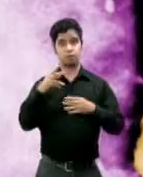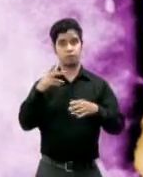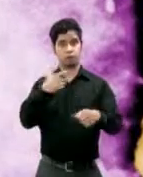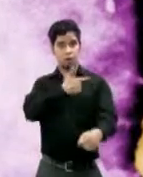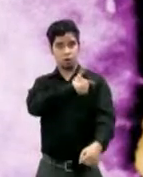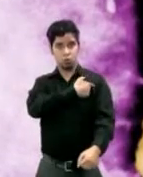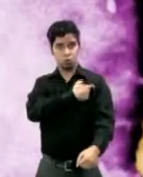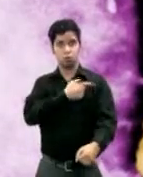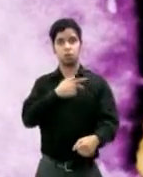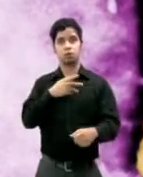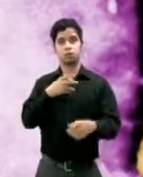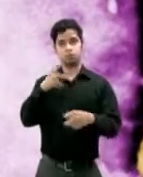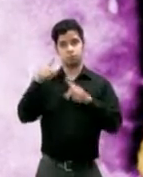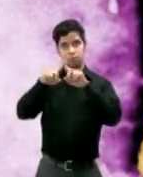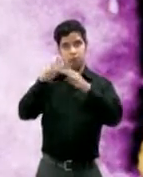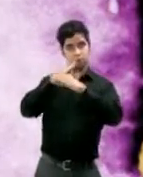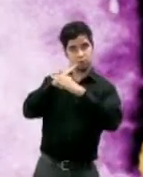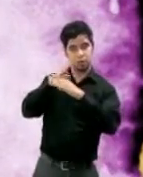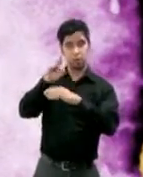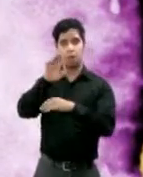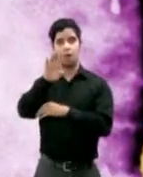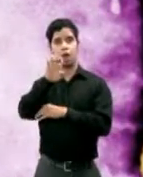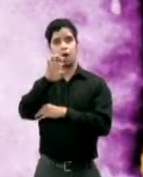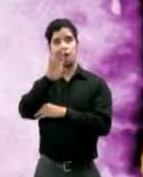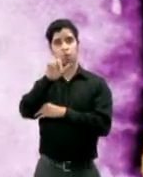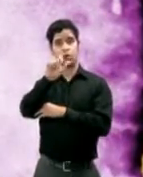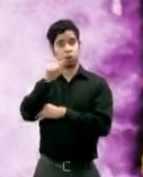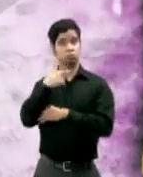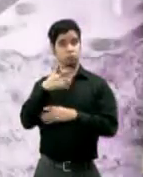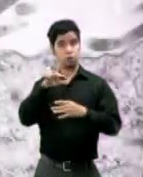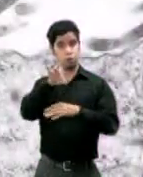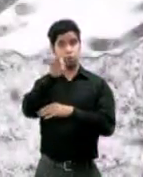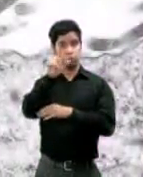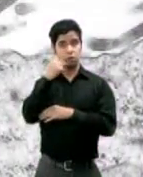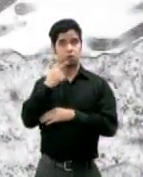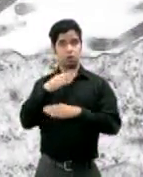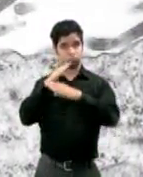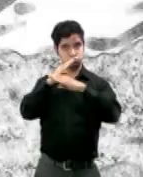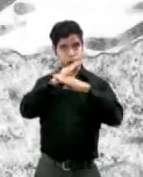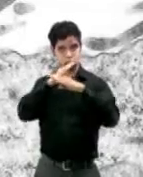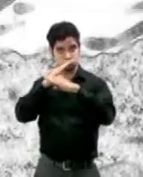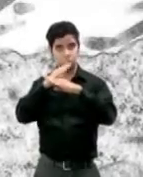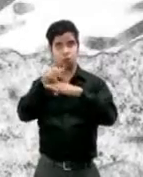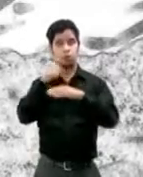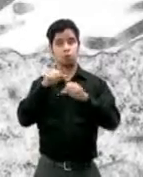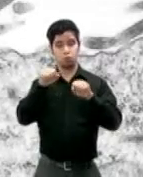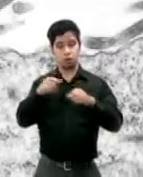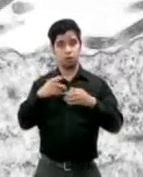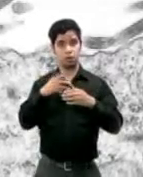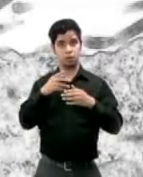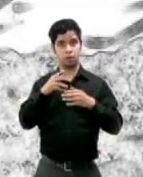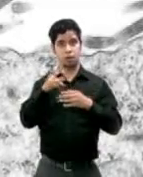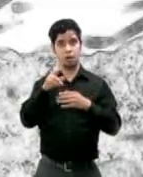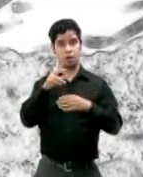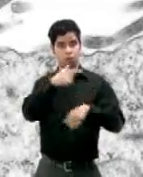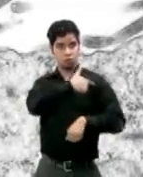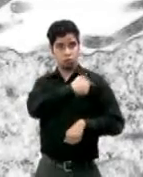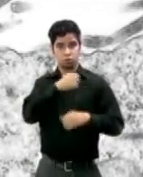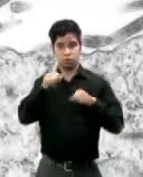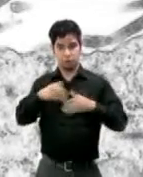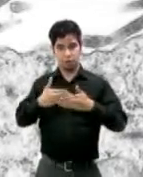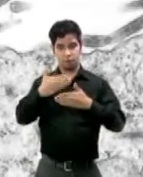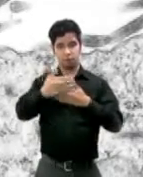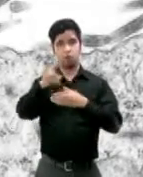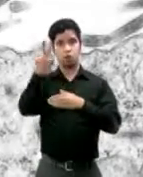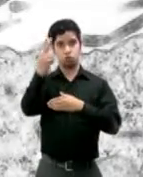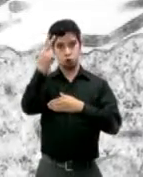y muestran una respuesta inmunológica. El hallazgo significa que la vacuna puede pasar a la fase 2 de prueba, por lo cual se